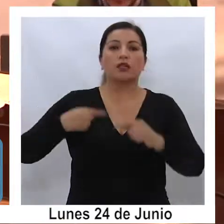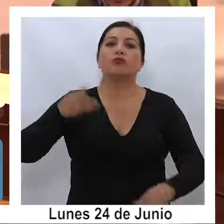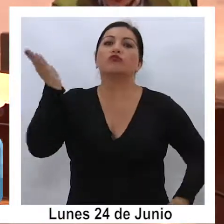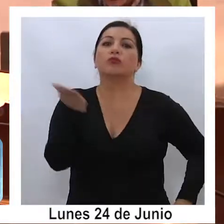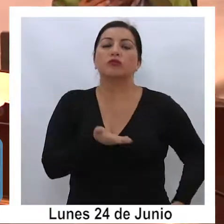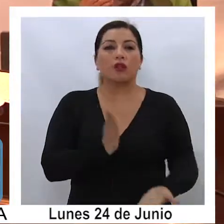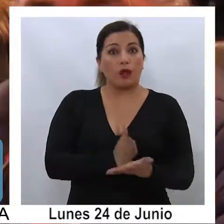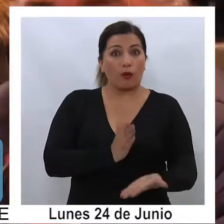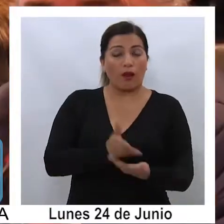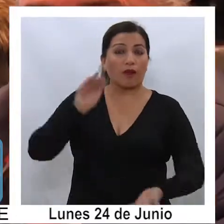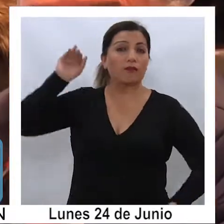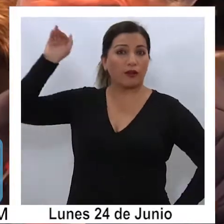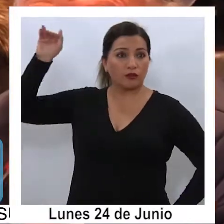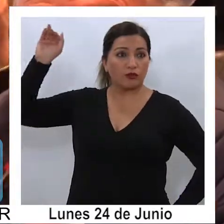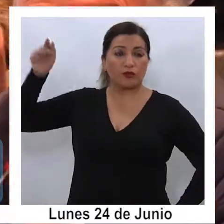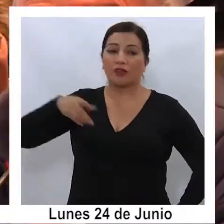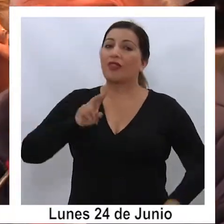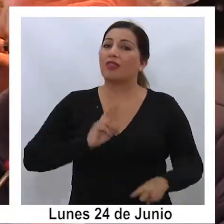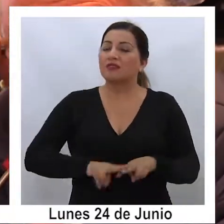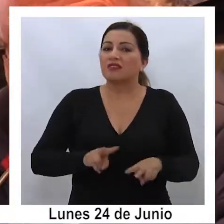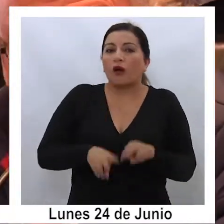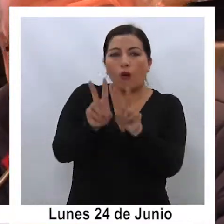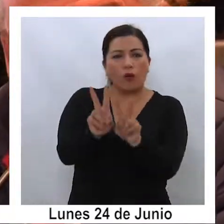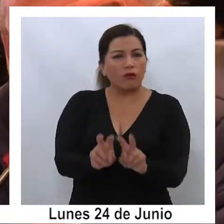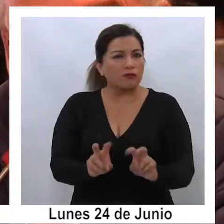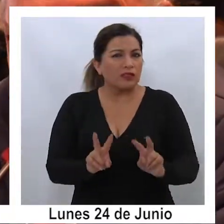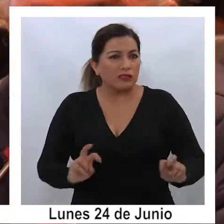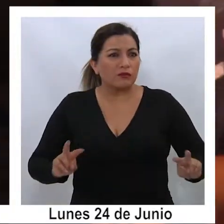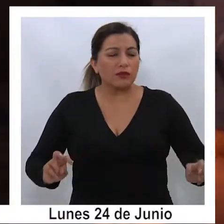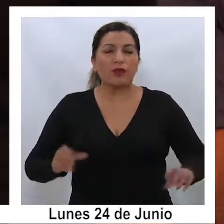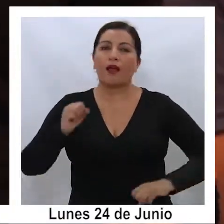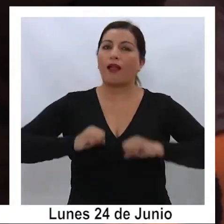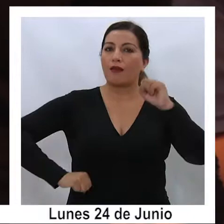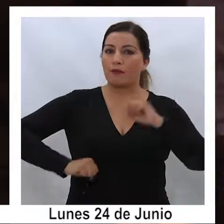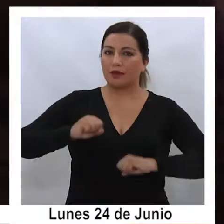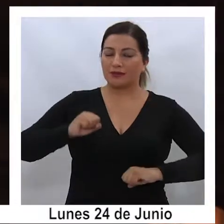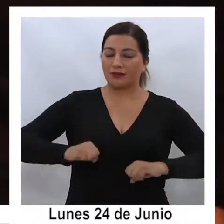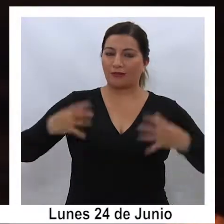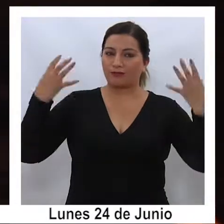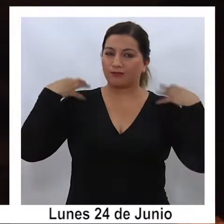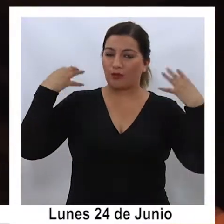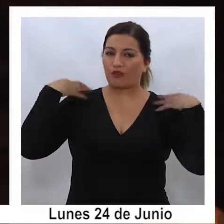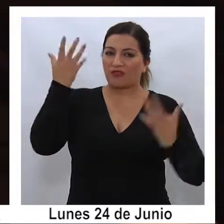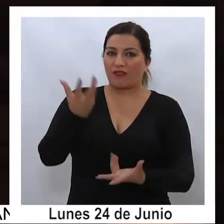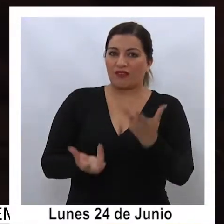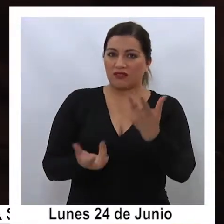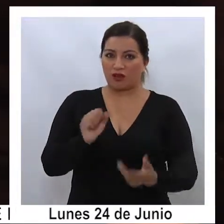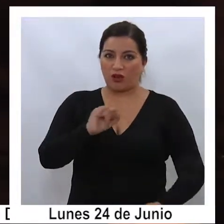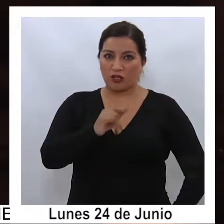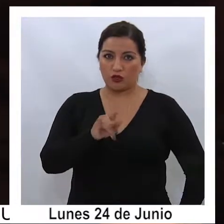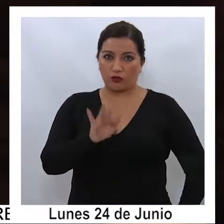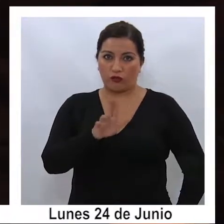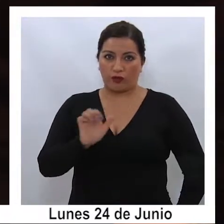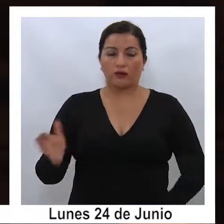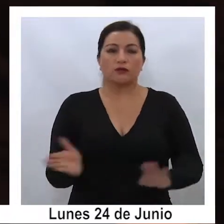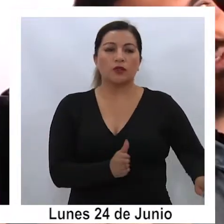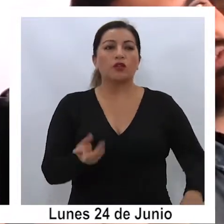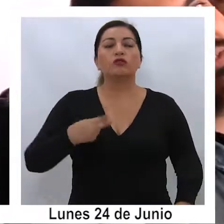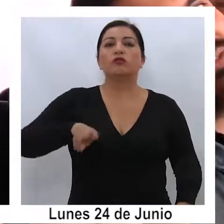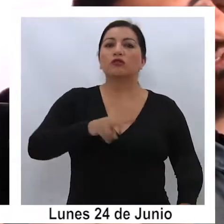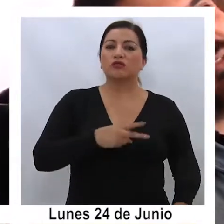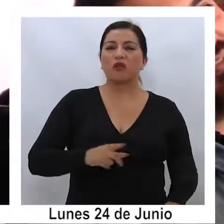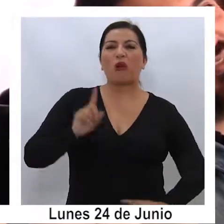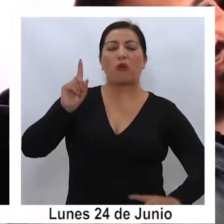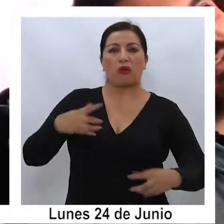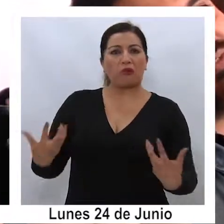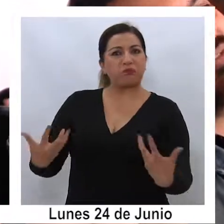clases en alto auspicio y se ordene una investigación a la empresa responsable del siniestro. Podemos coincidir o